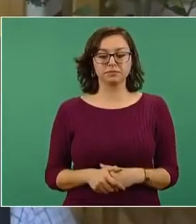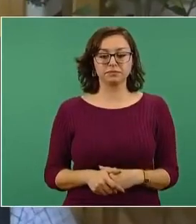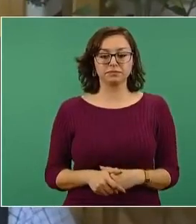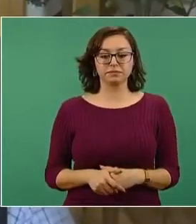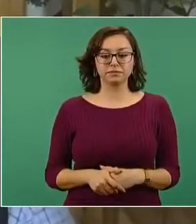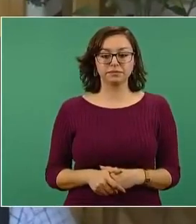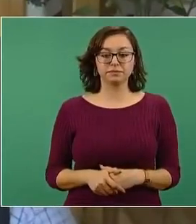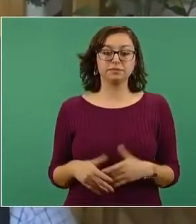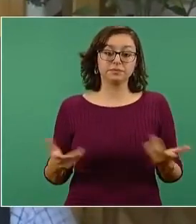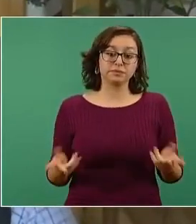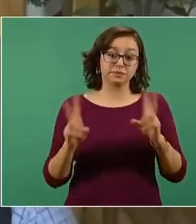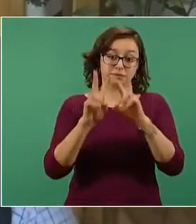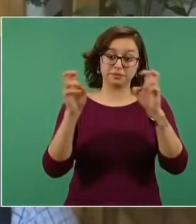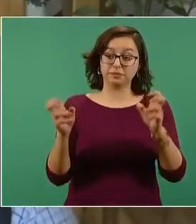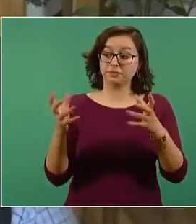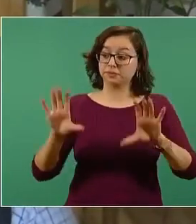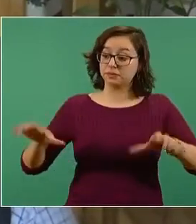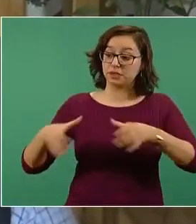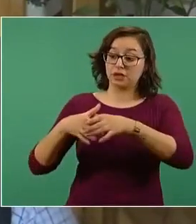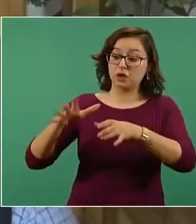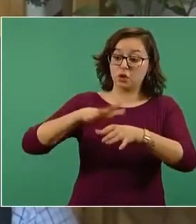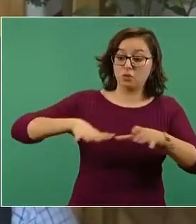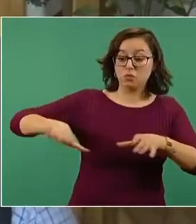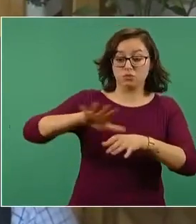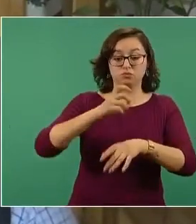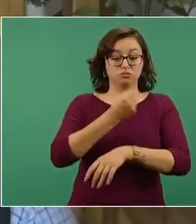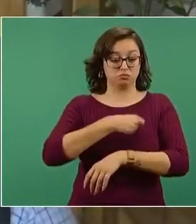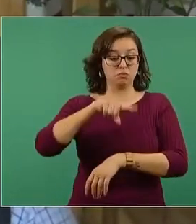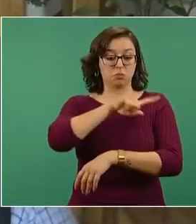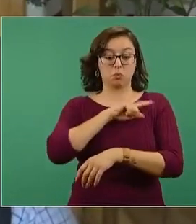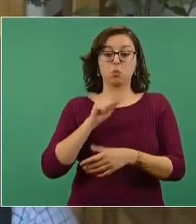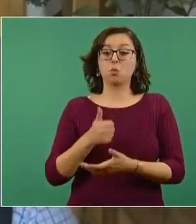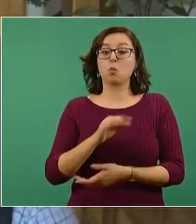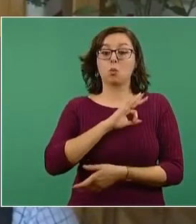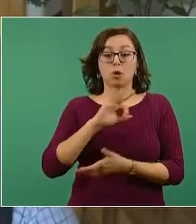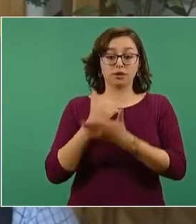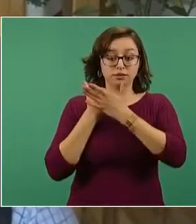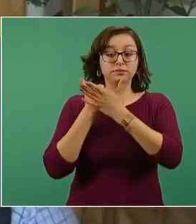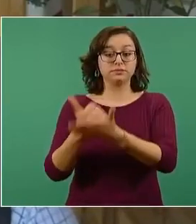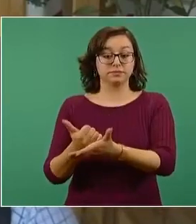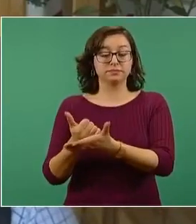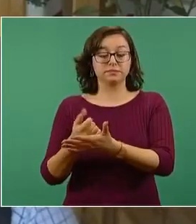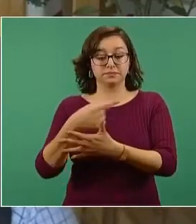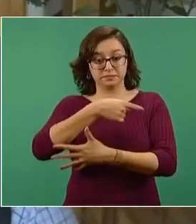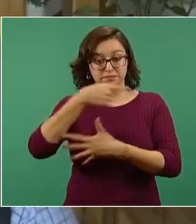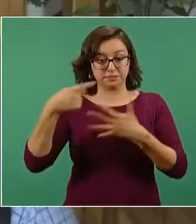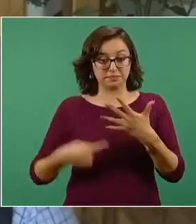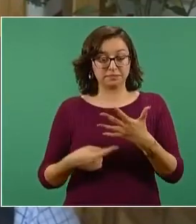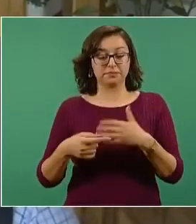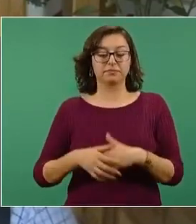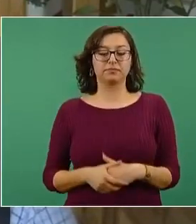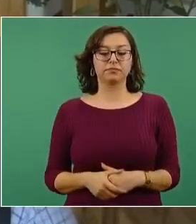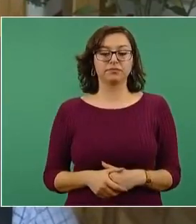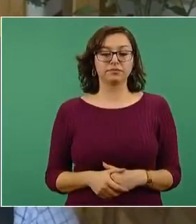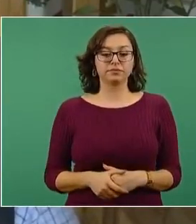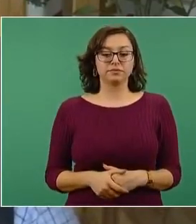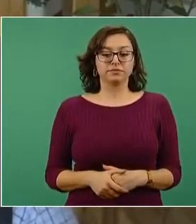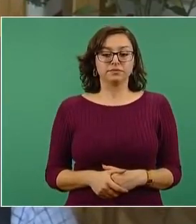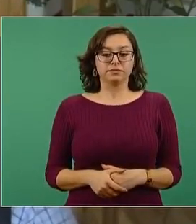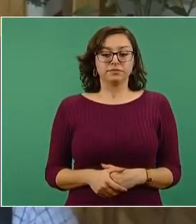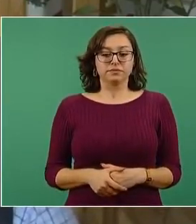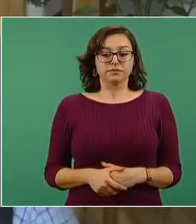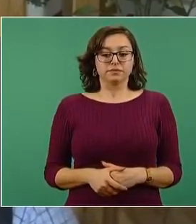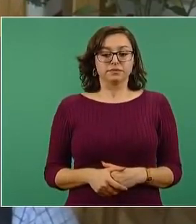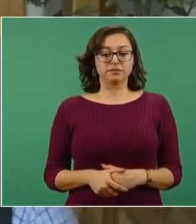marco de la salud pública, como una herramienta ideal para la prevención de estos casos. De hecho, los